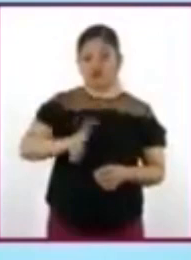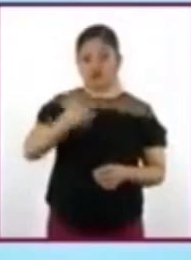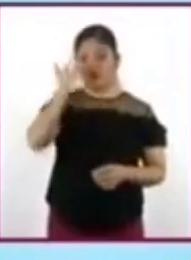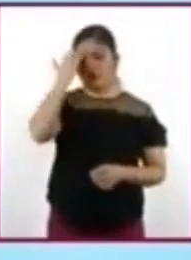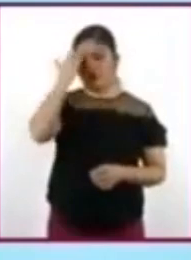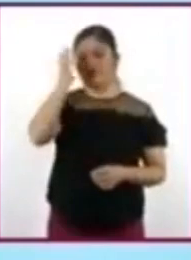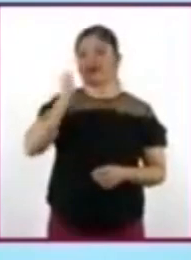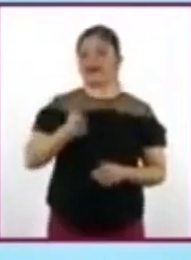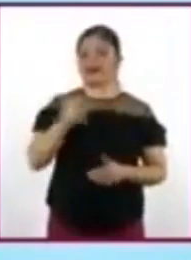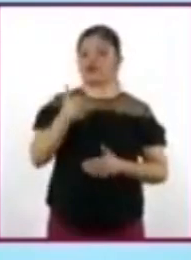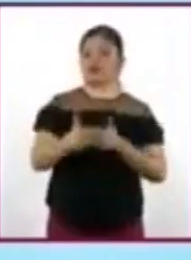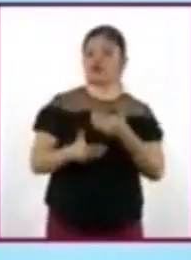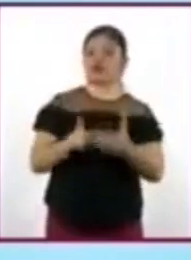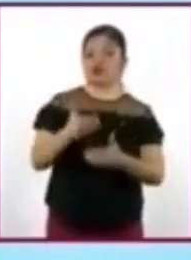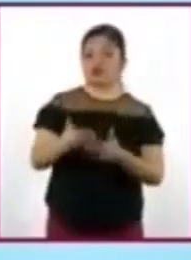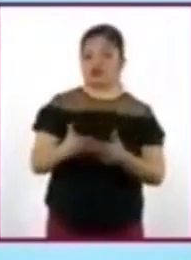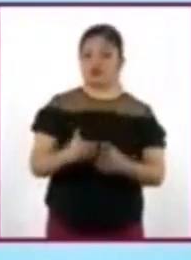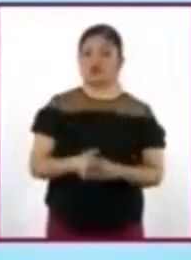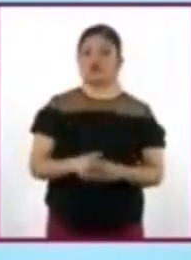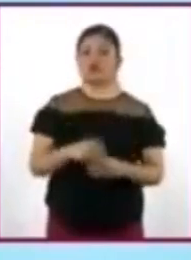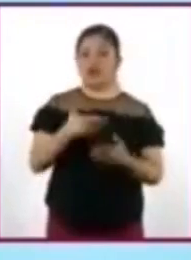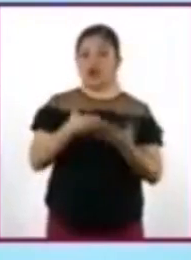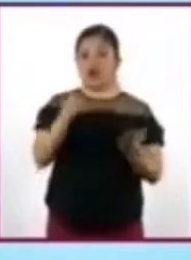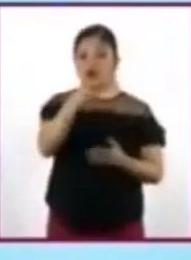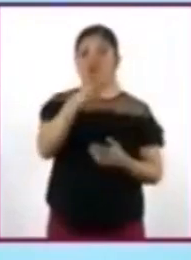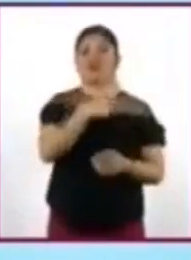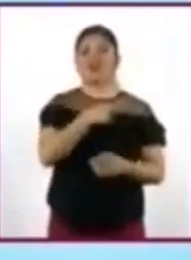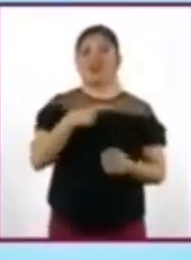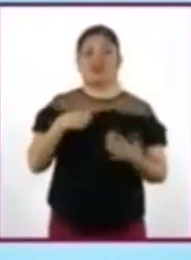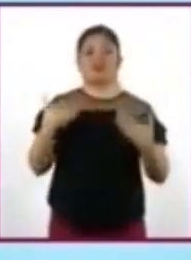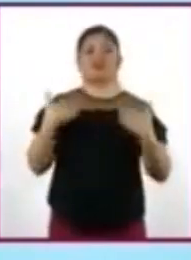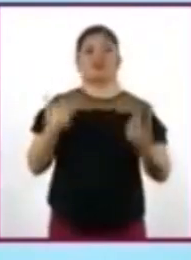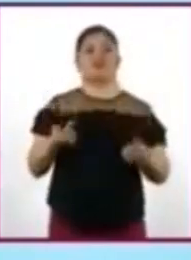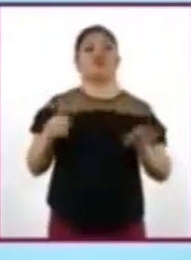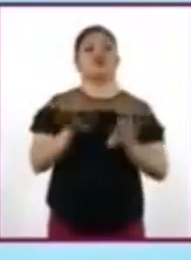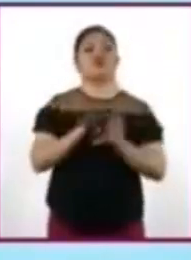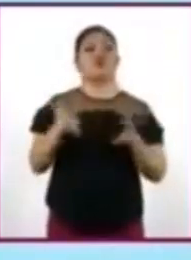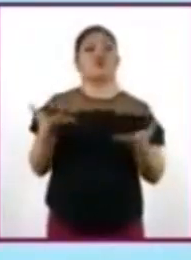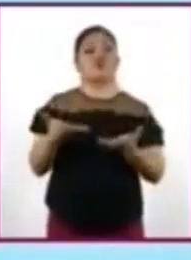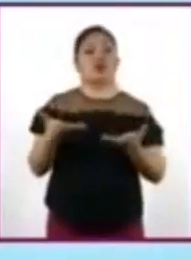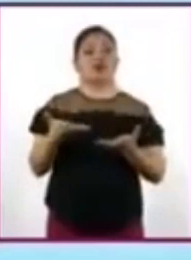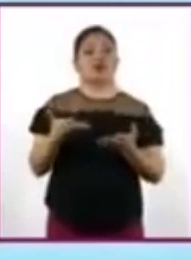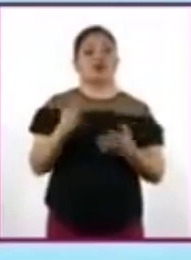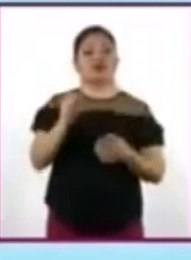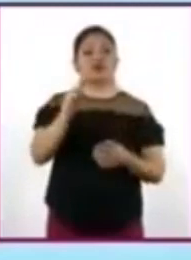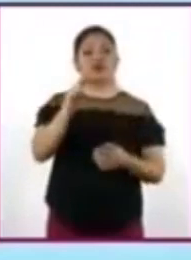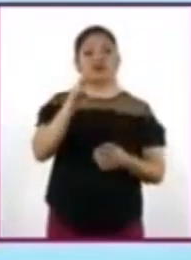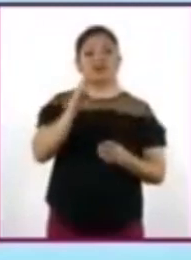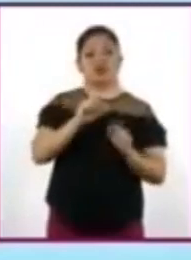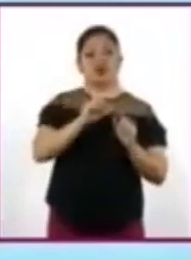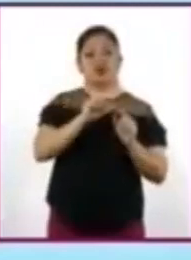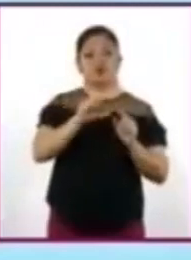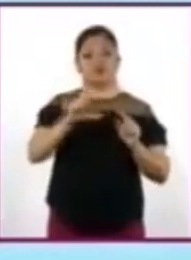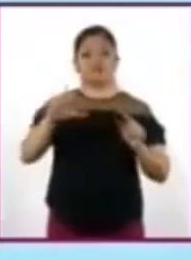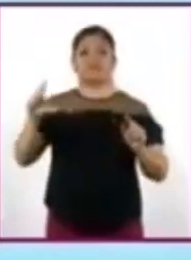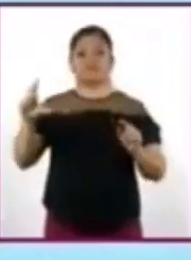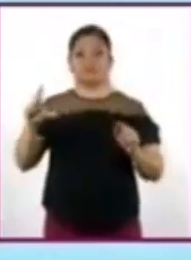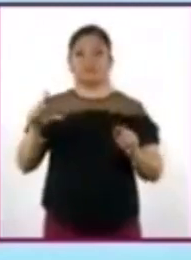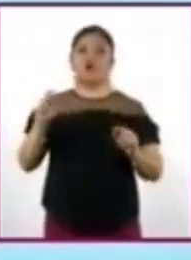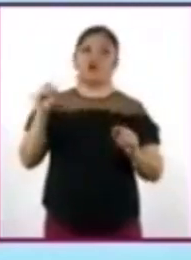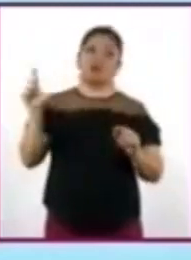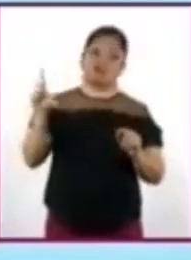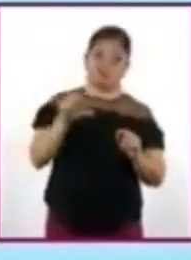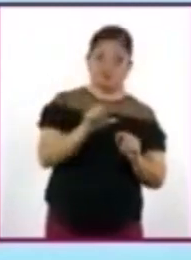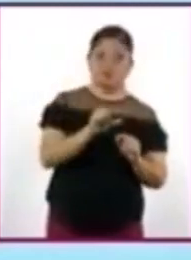una sucesión. El siguiente paso es comprender cómo podemos generar una sucesión. ¿Quieres saber cómo se